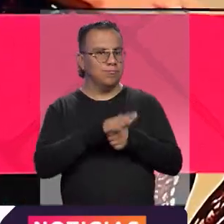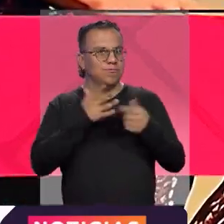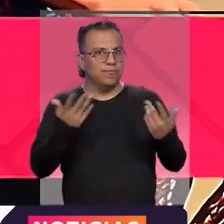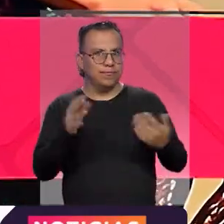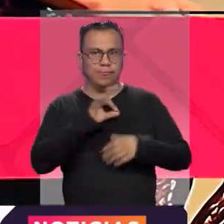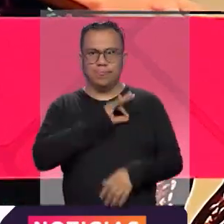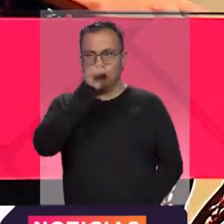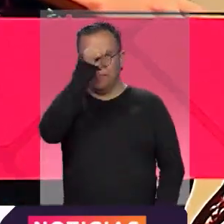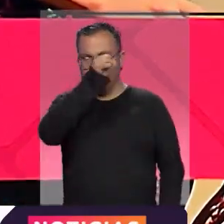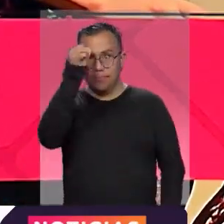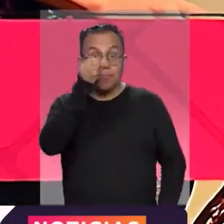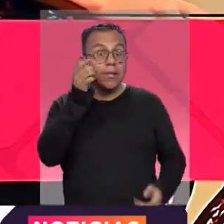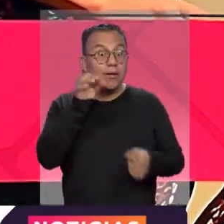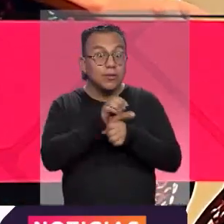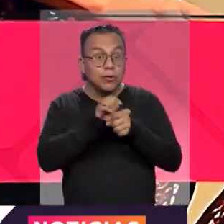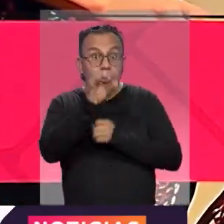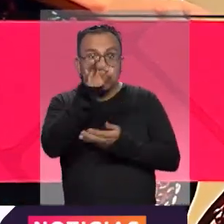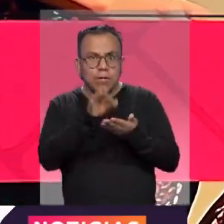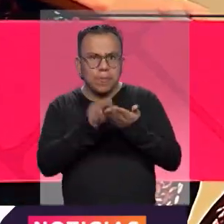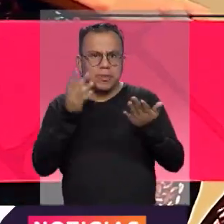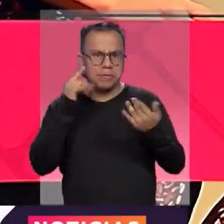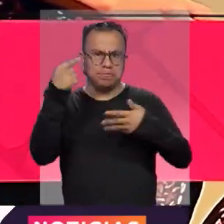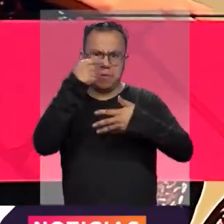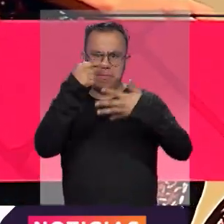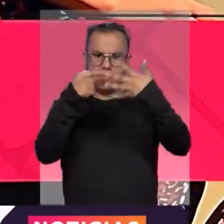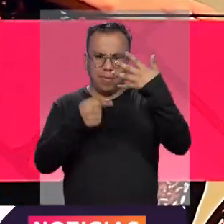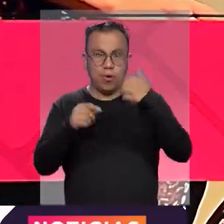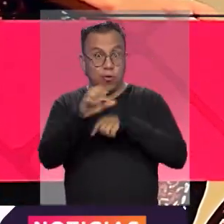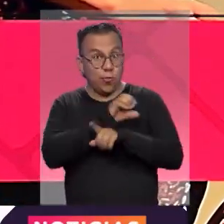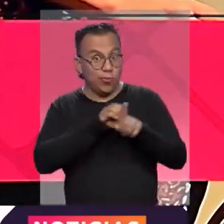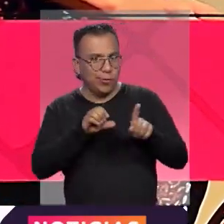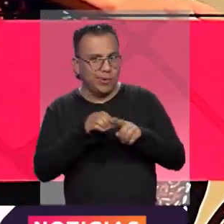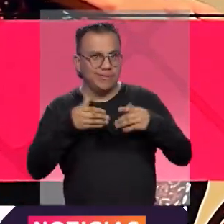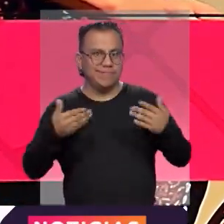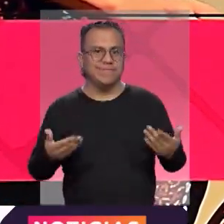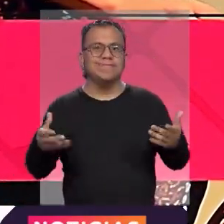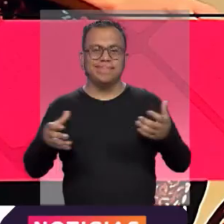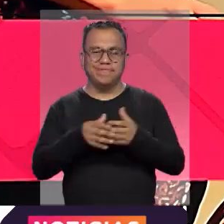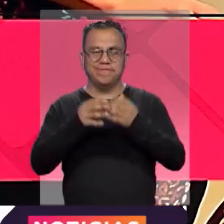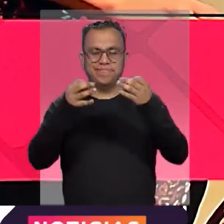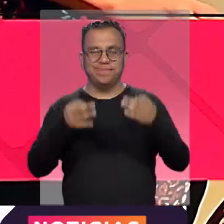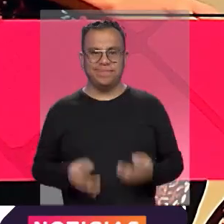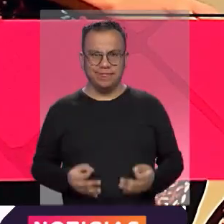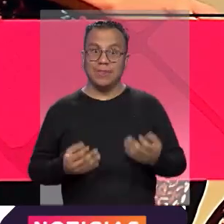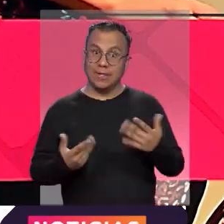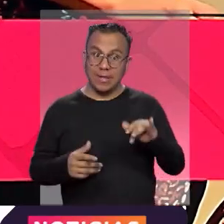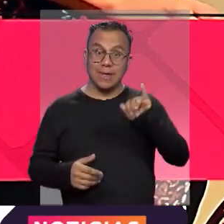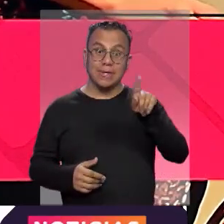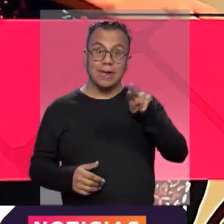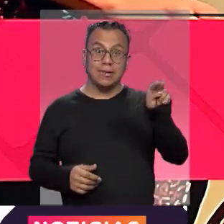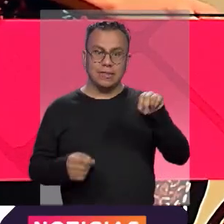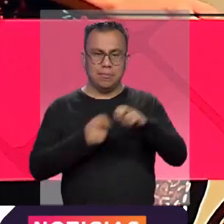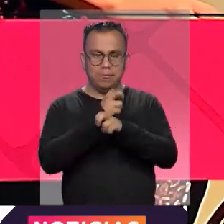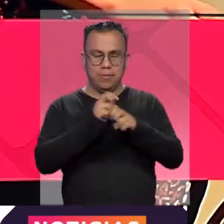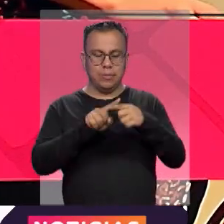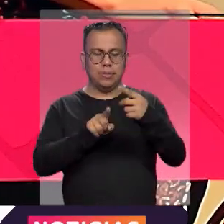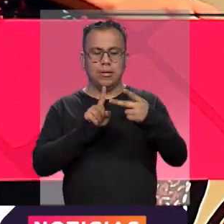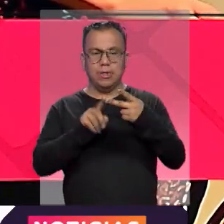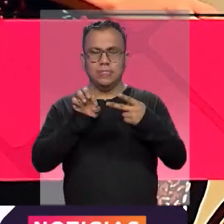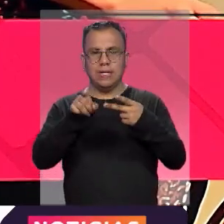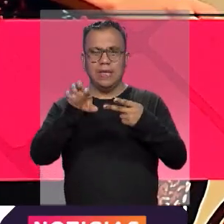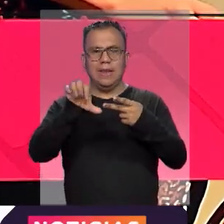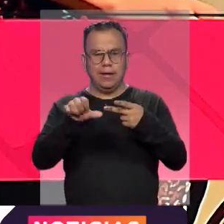este fin de semana la capital colombiana vivirá múltiples eventos culturales entre los que se destacan yas al parque y el festival de música